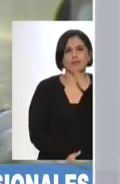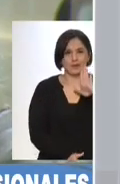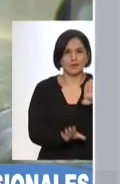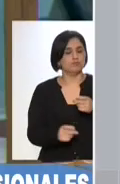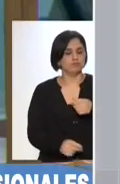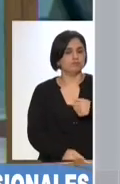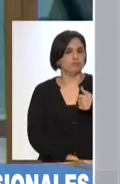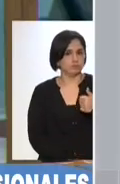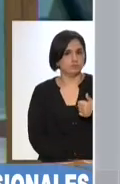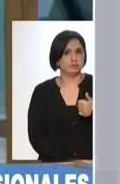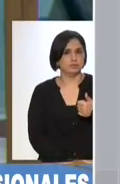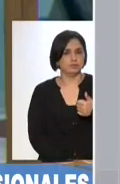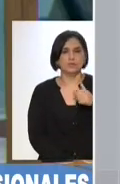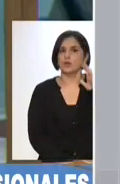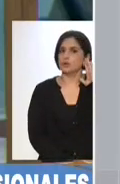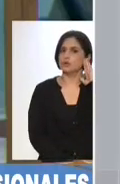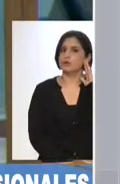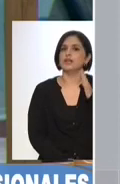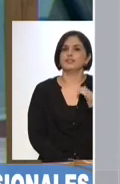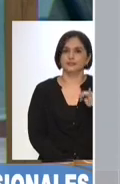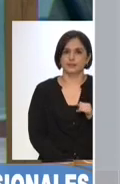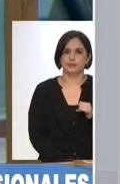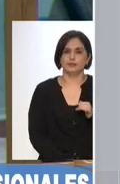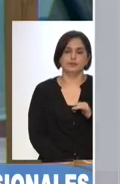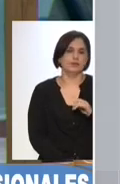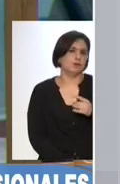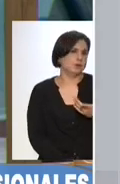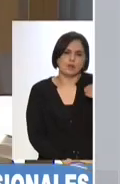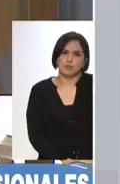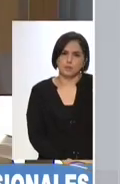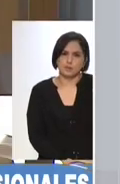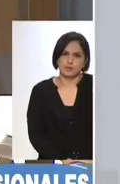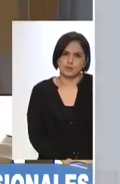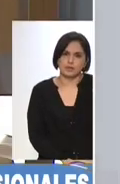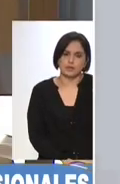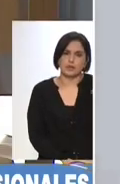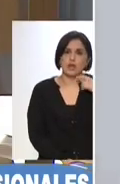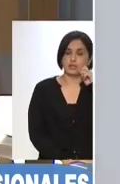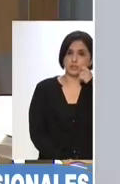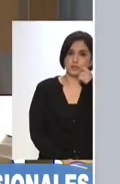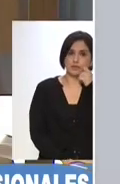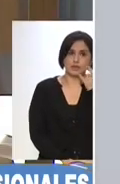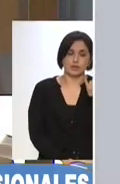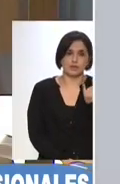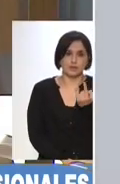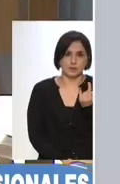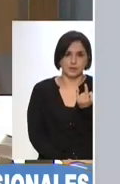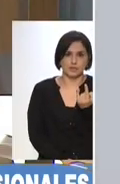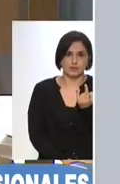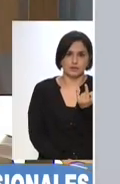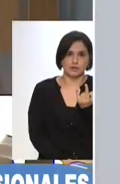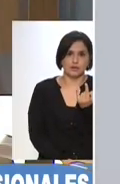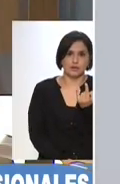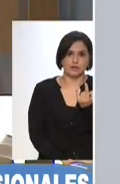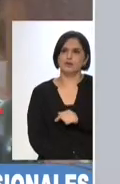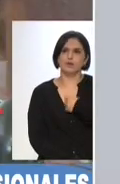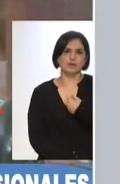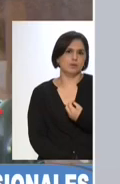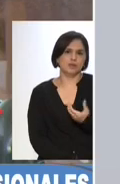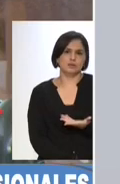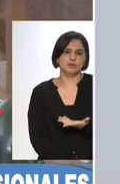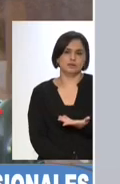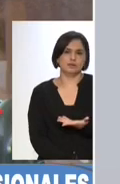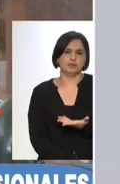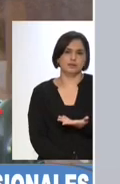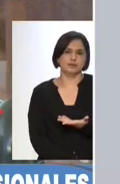de cuál sube las pensiones. Si ni siquiera tiene que ser un técnico el que tome las decisiones. Esto es simple desde el punto de vista